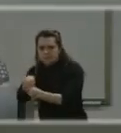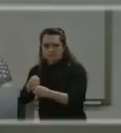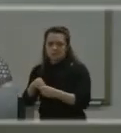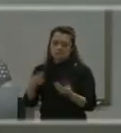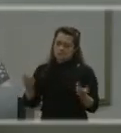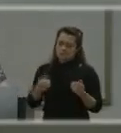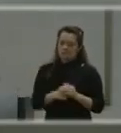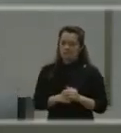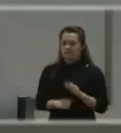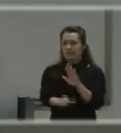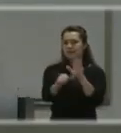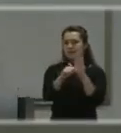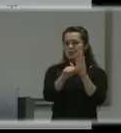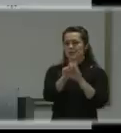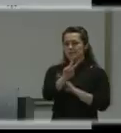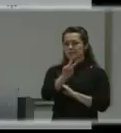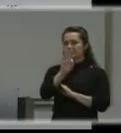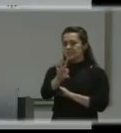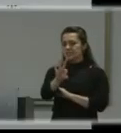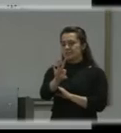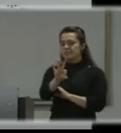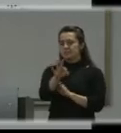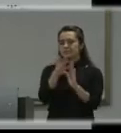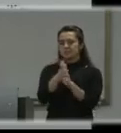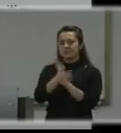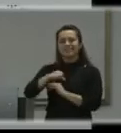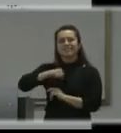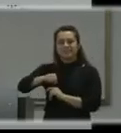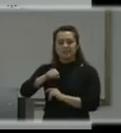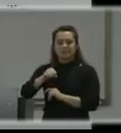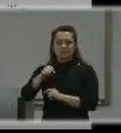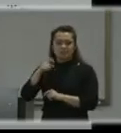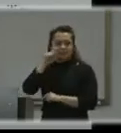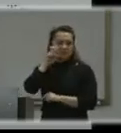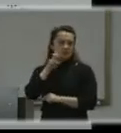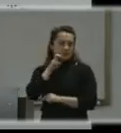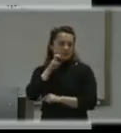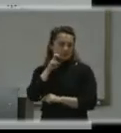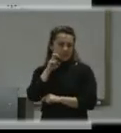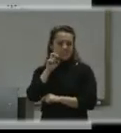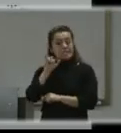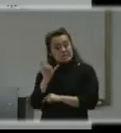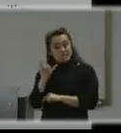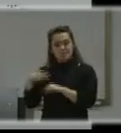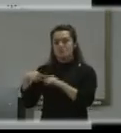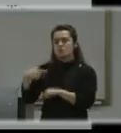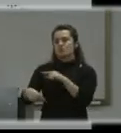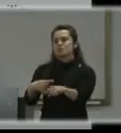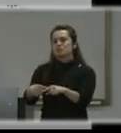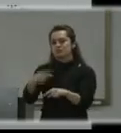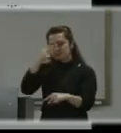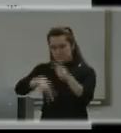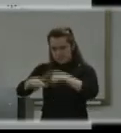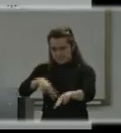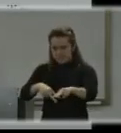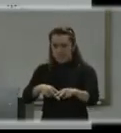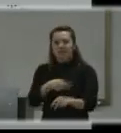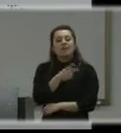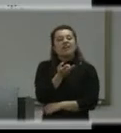El artículo 23 es el que explícitamente habla de derechos sexuales y reproductivos, habla del respeto al hogar y la